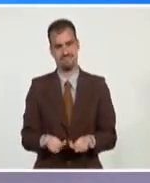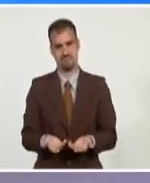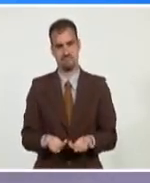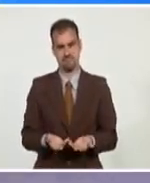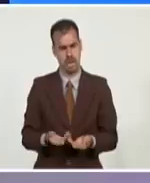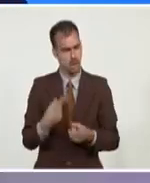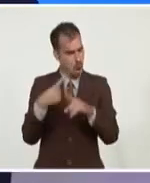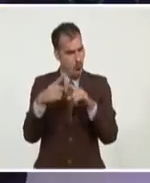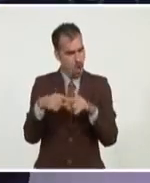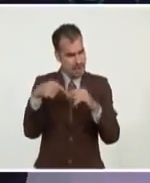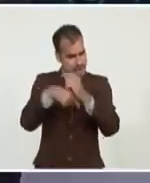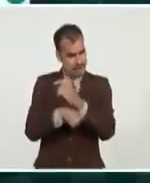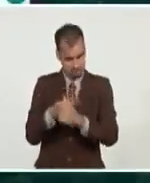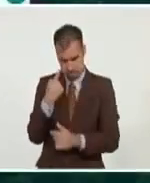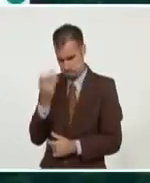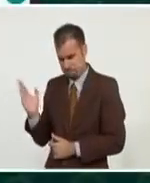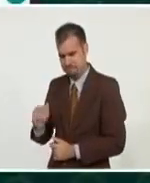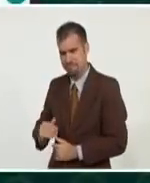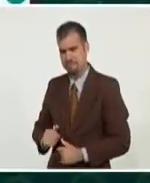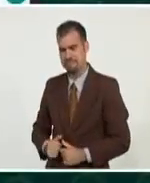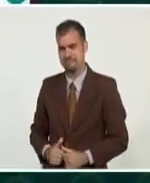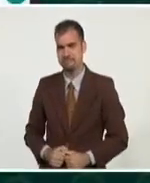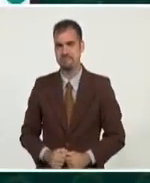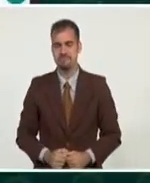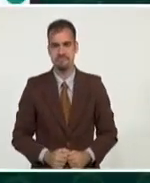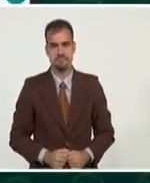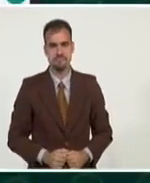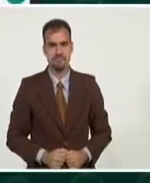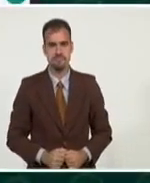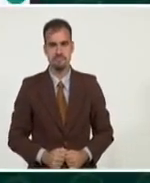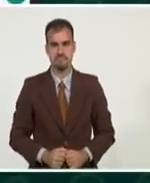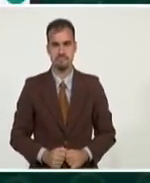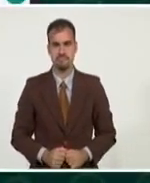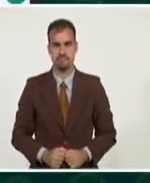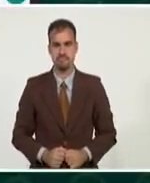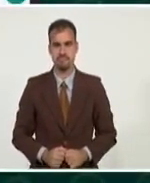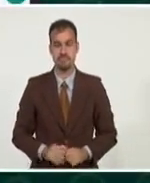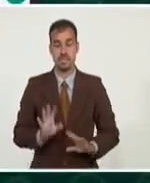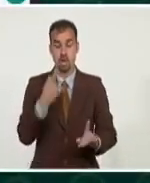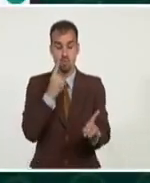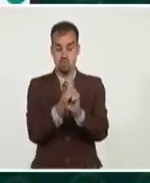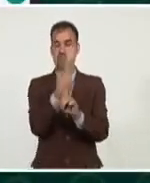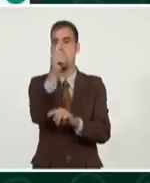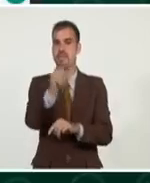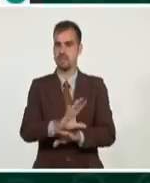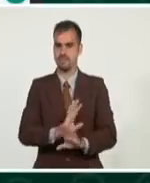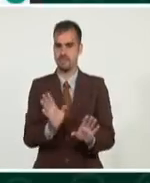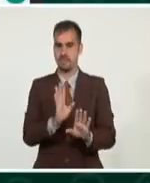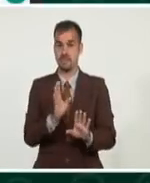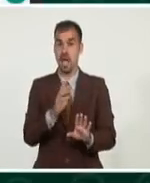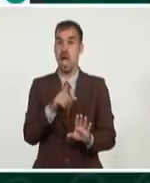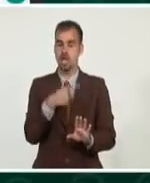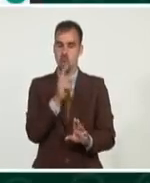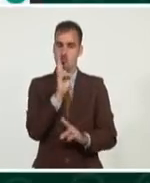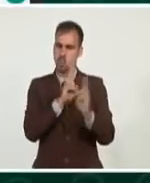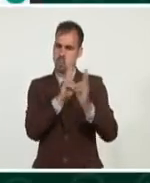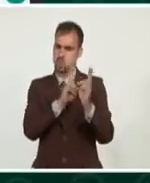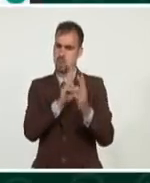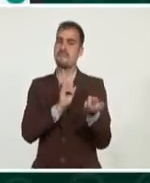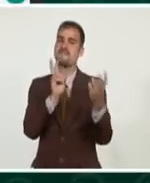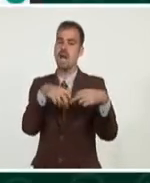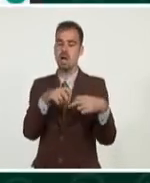más? Vamos, por favor. Encontré a alguien y le voy a decir para tener una reunión